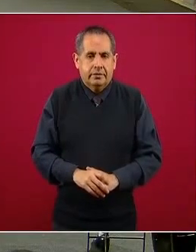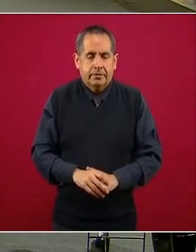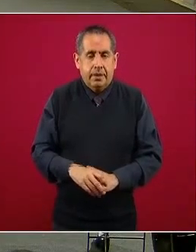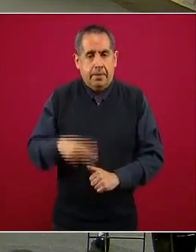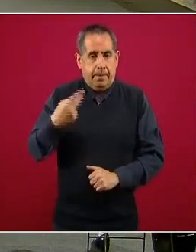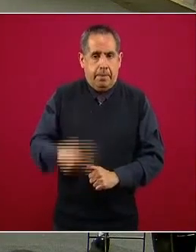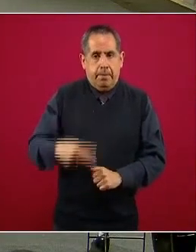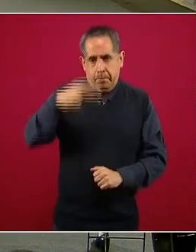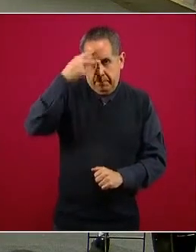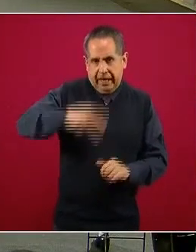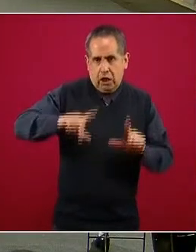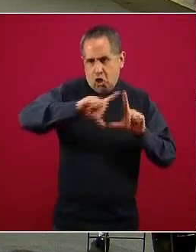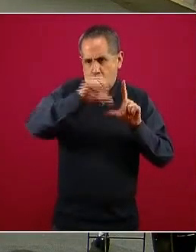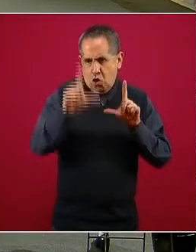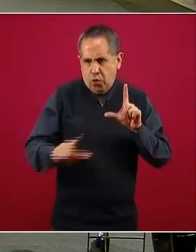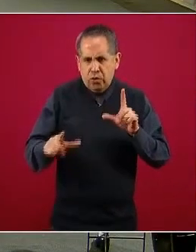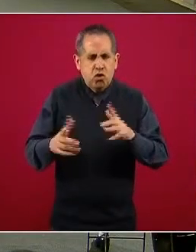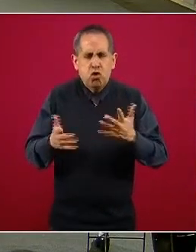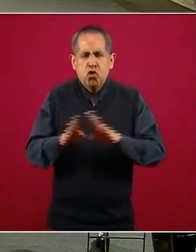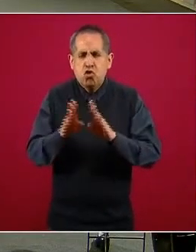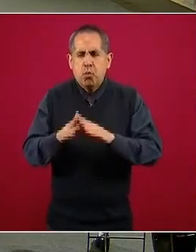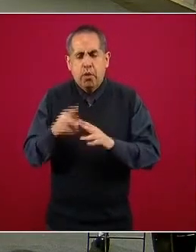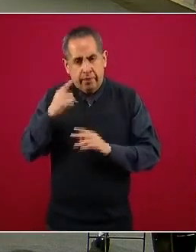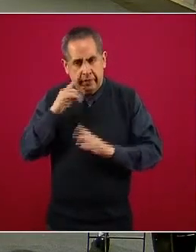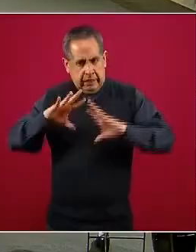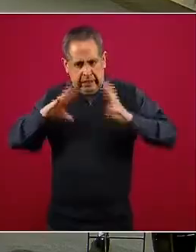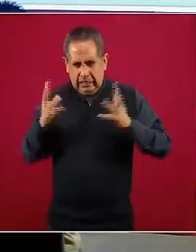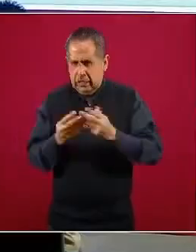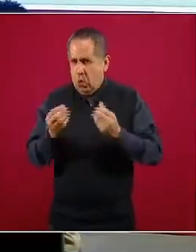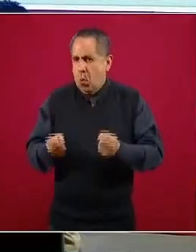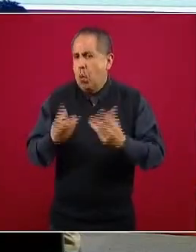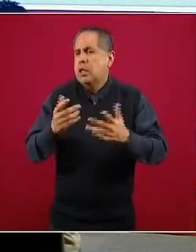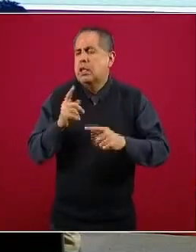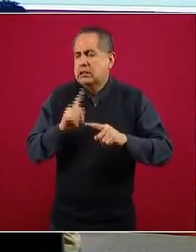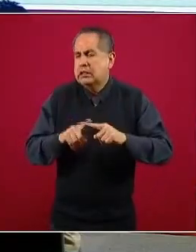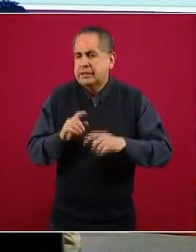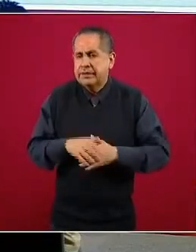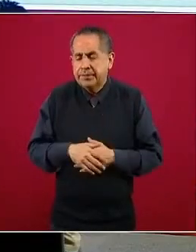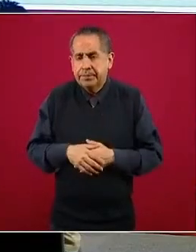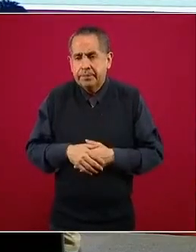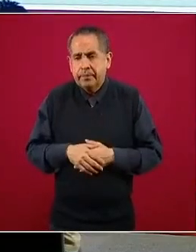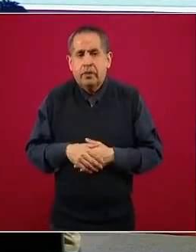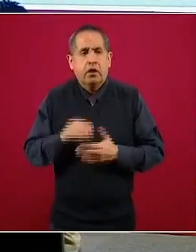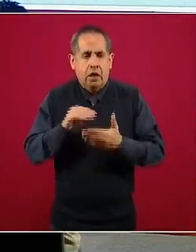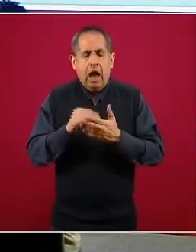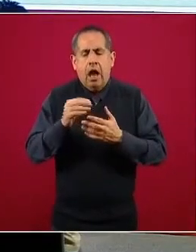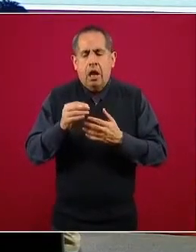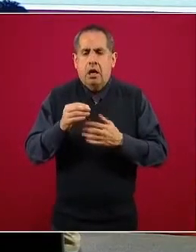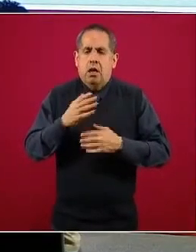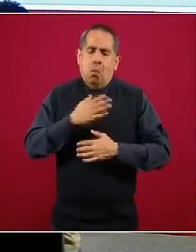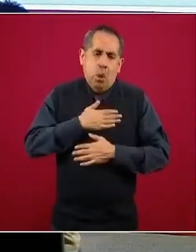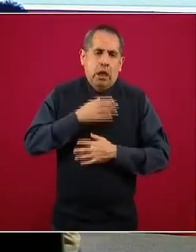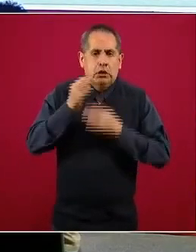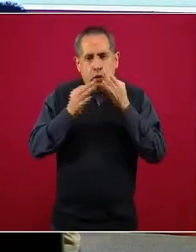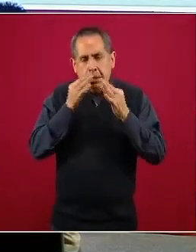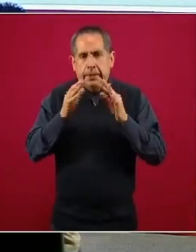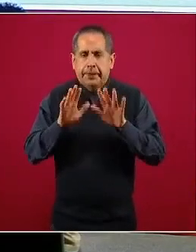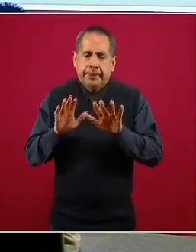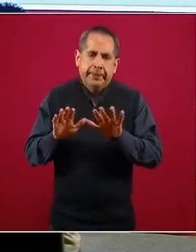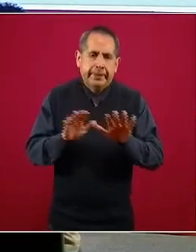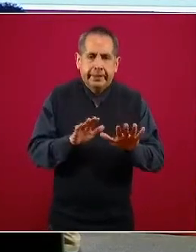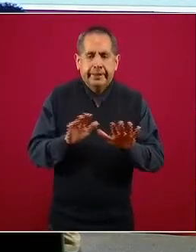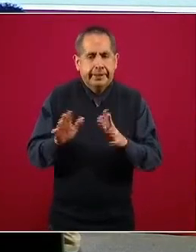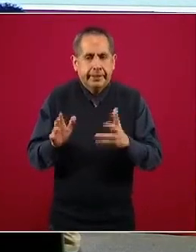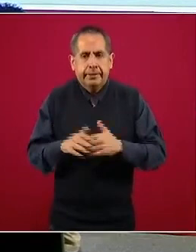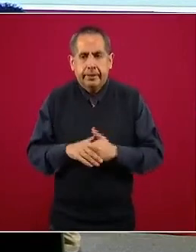Escenario nacional. En el escenario nacional en conjunto persisten las noticias alentadoras, en el sentido